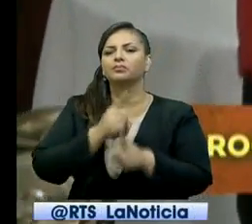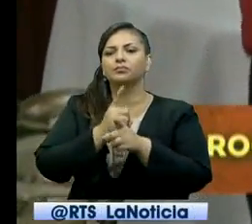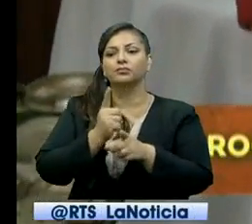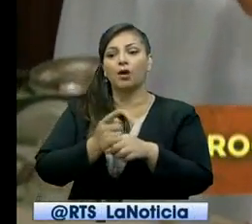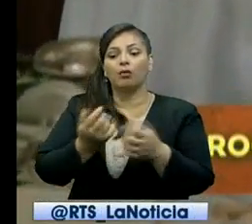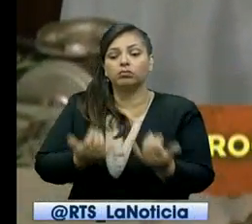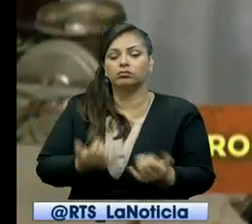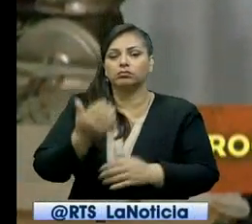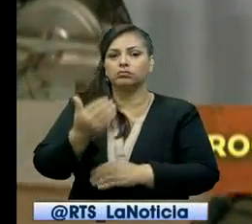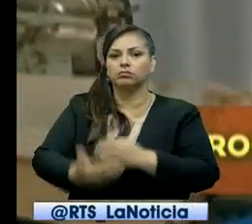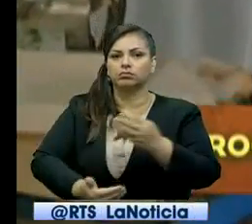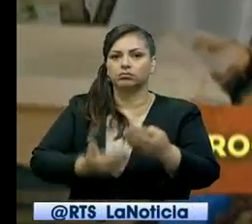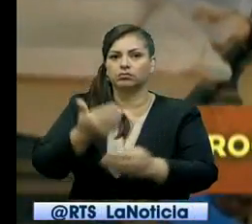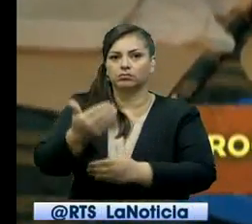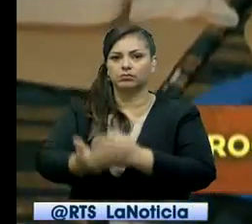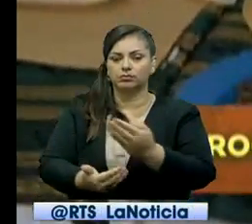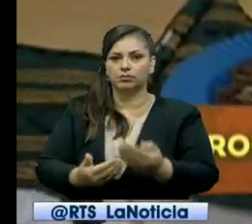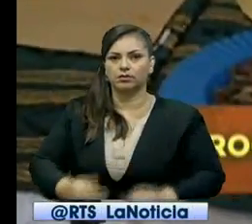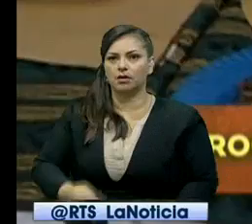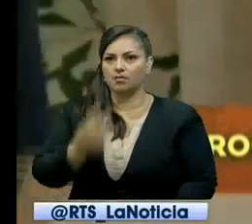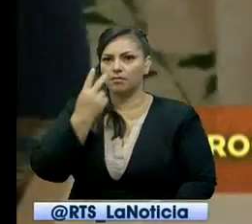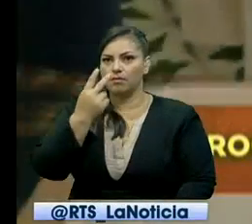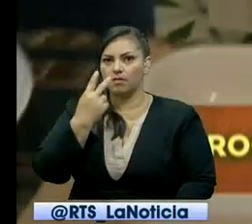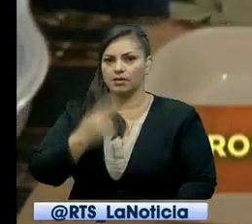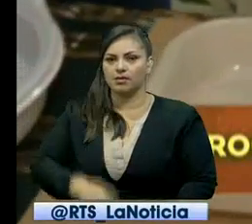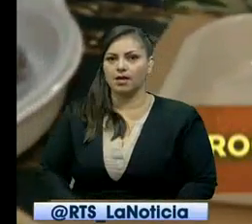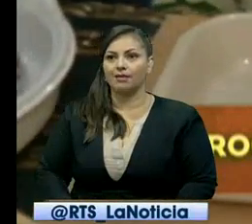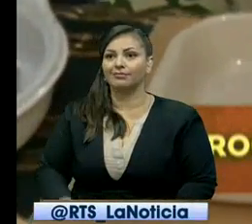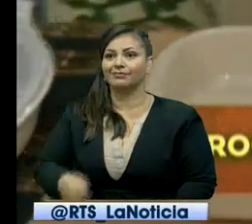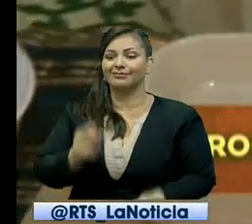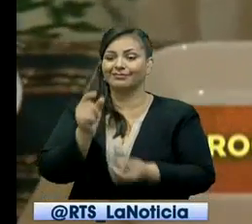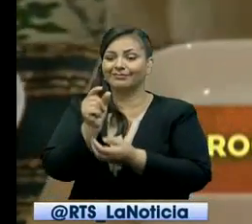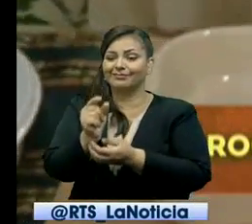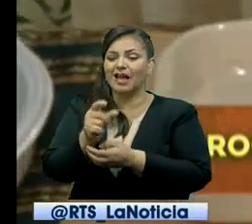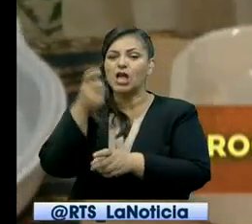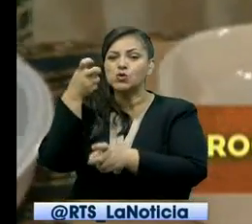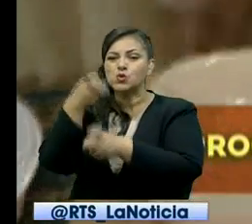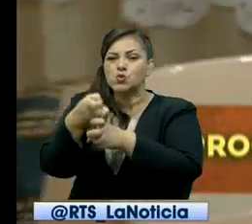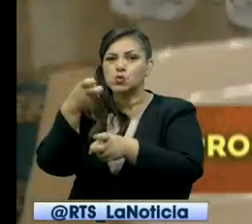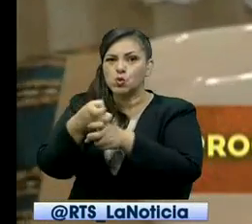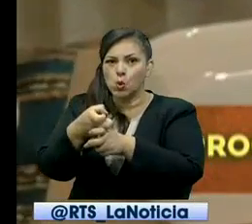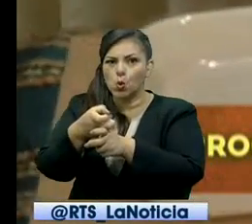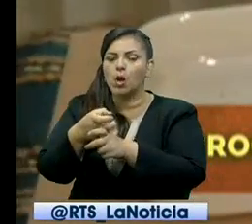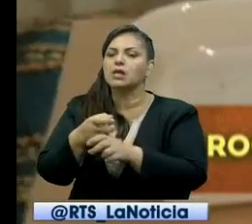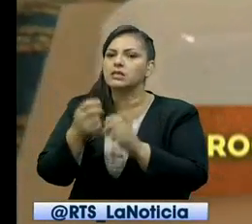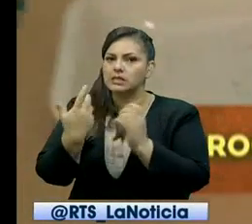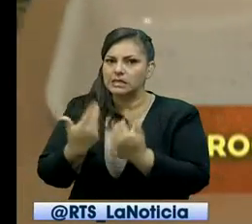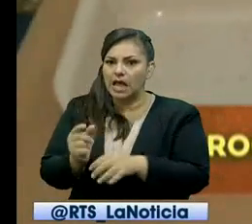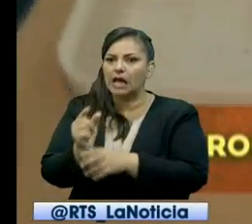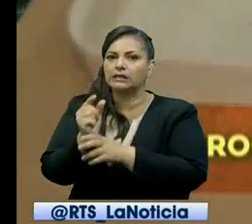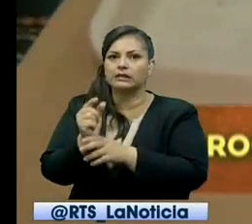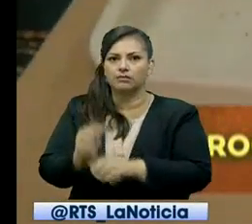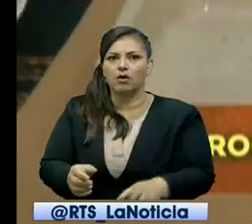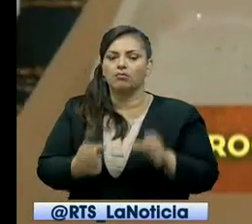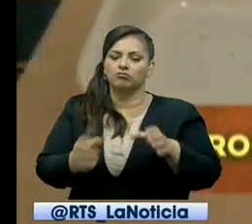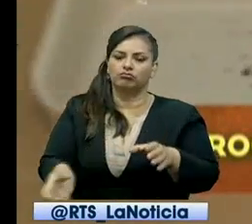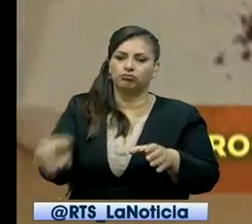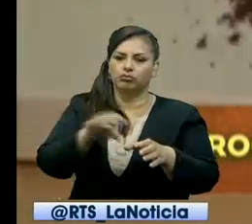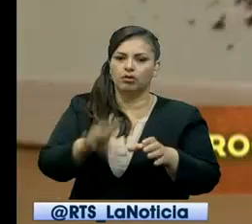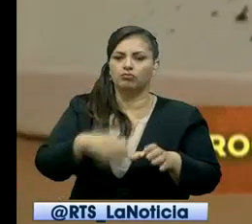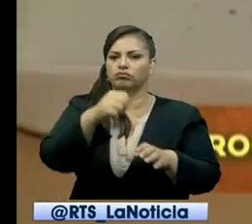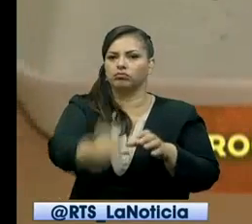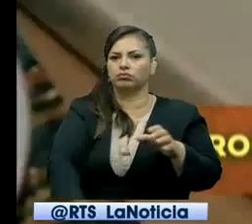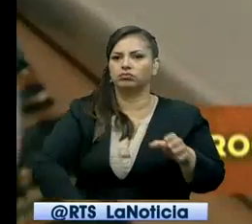en el que como ya está tostadito vamos a moler un poco de del producto que está acá